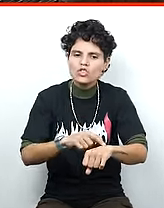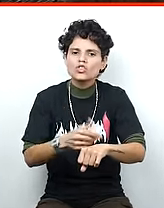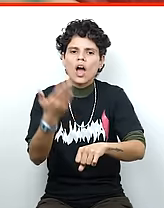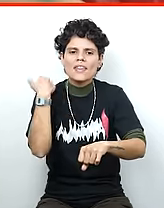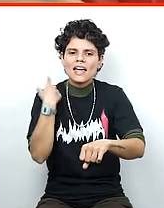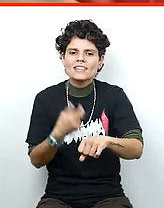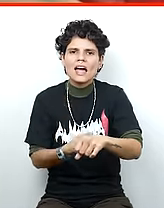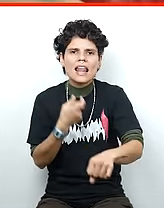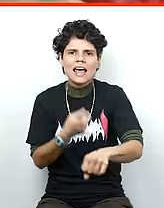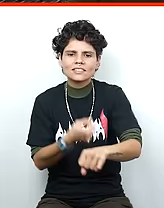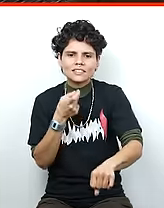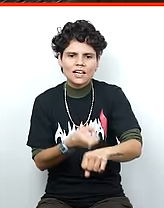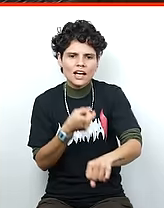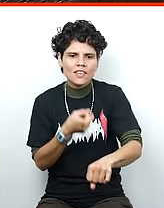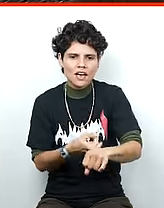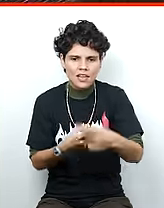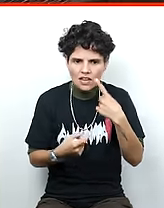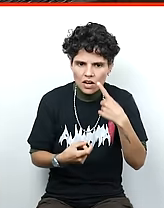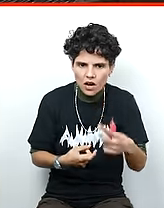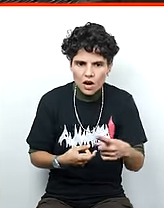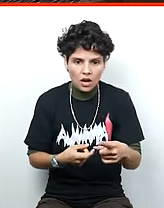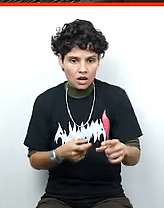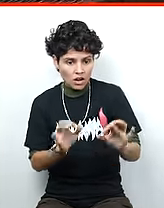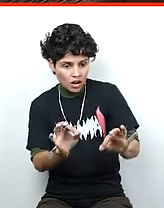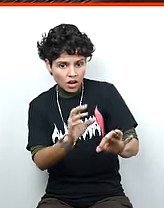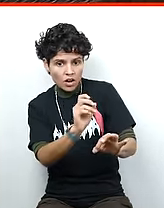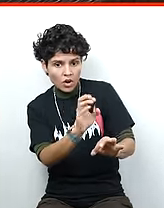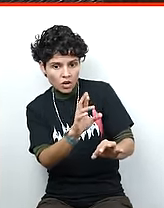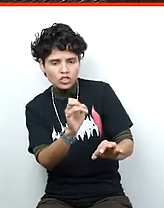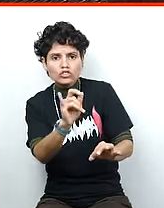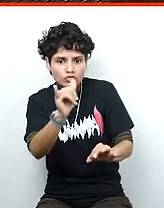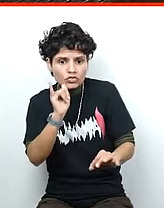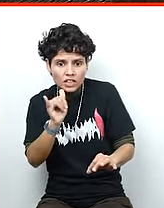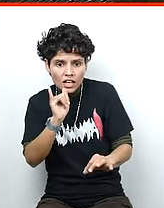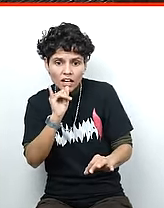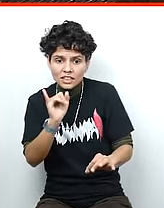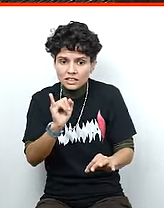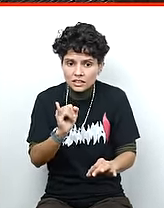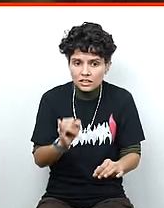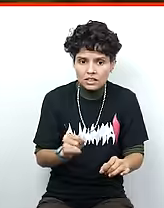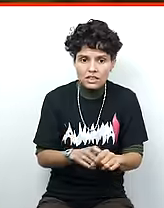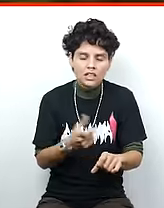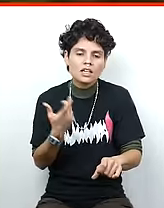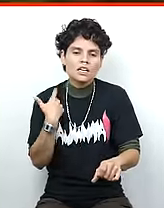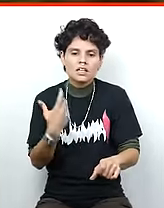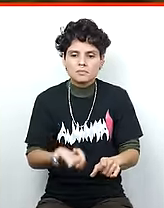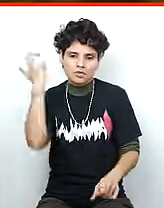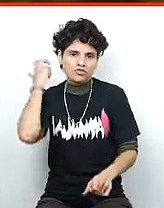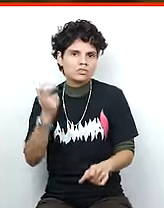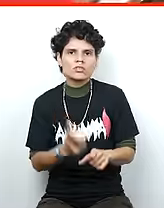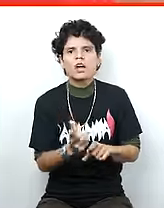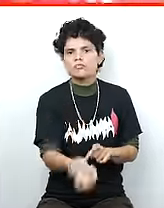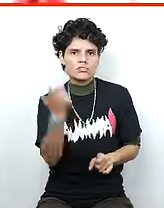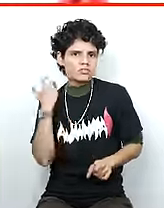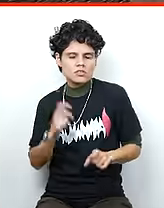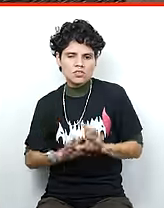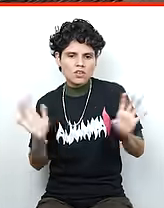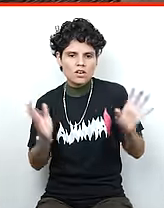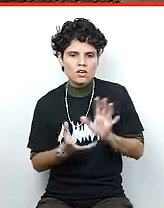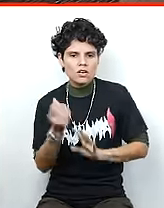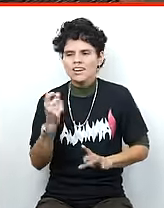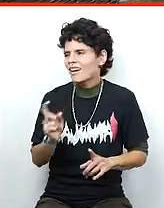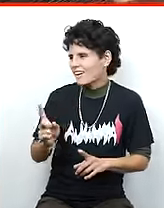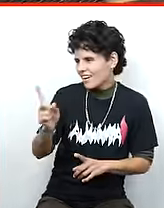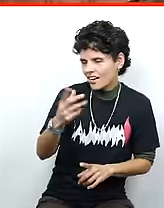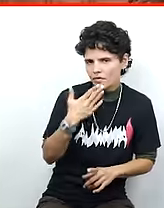siempre estas elásticas. Y un día caché y dije, oye, ya hay de oro, sí, son italianas y la cuestión, sí. Ahí el che me la choreó, hermano. O